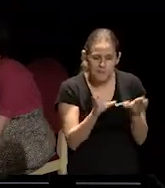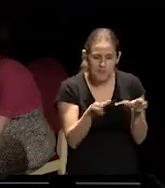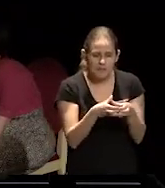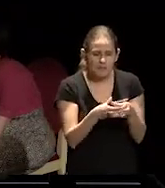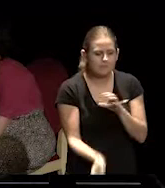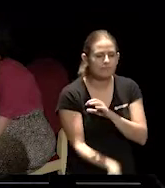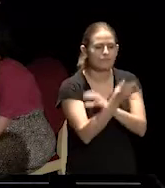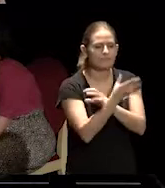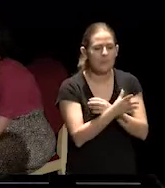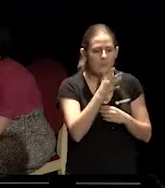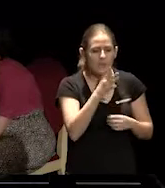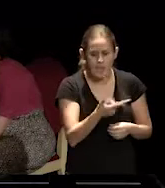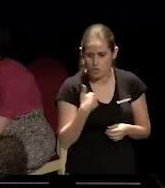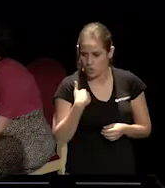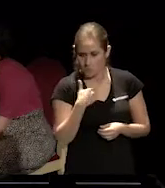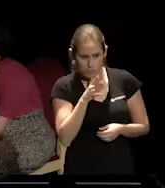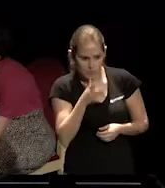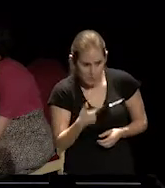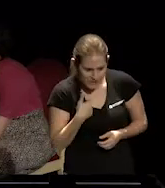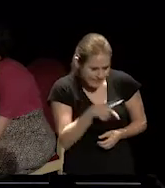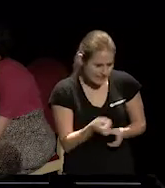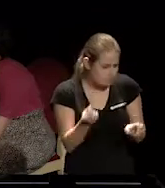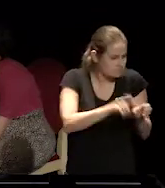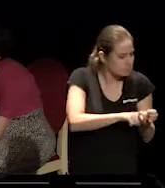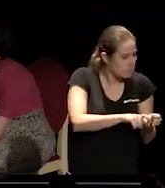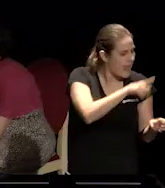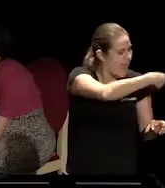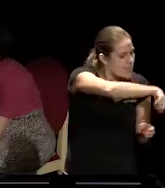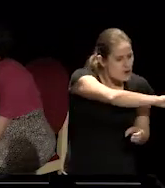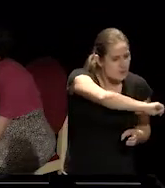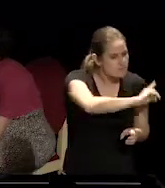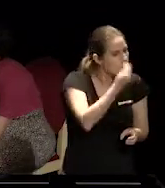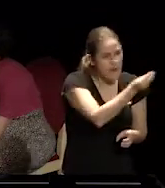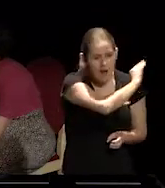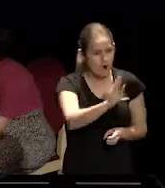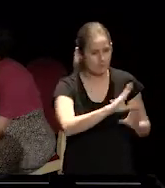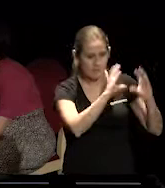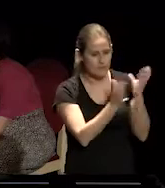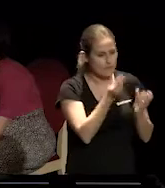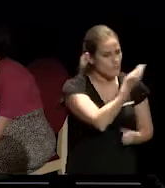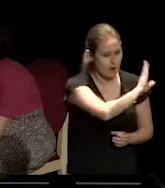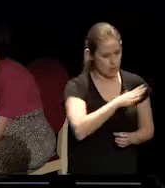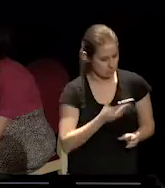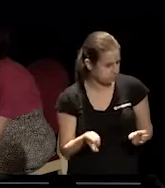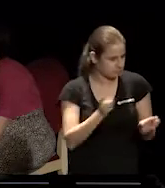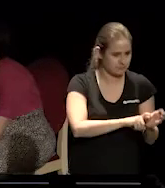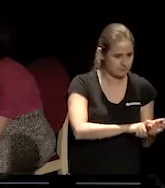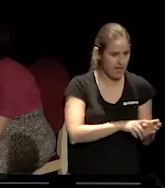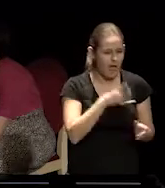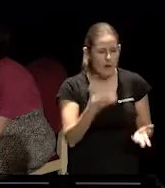cosas. Yo, porque es el mejor grupo de música. Vamos allá. ¿Dónde y cuándo? Venga, vamos al vídeo